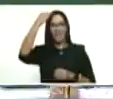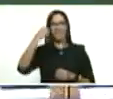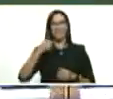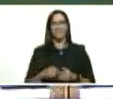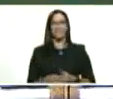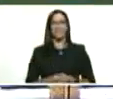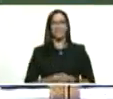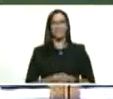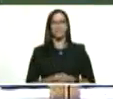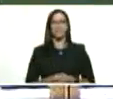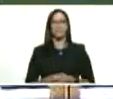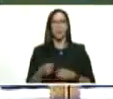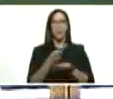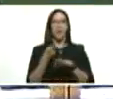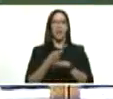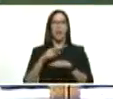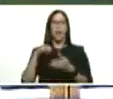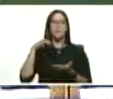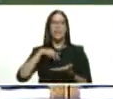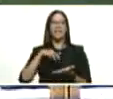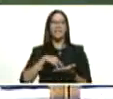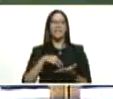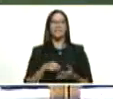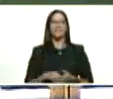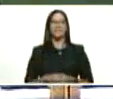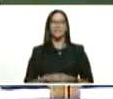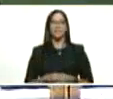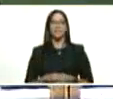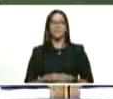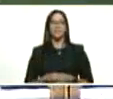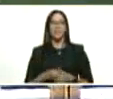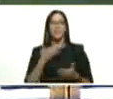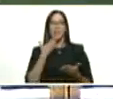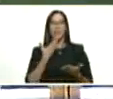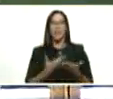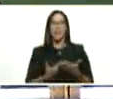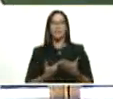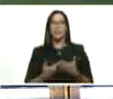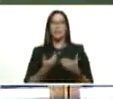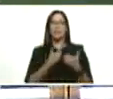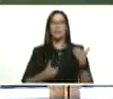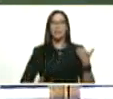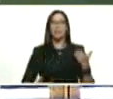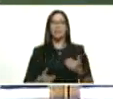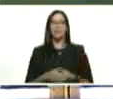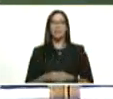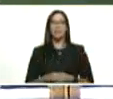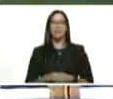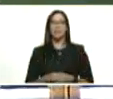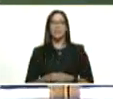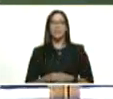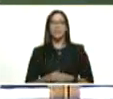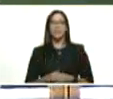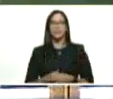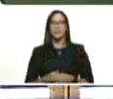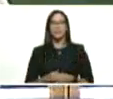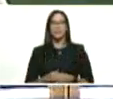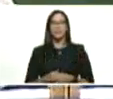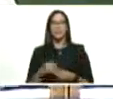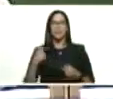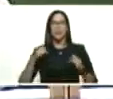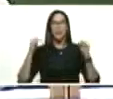Rodríguez Castro, gobernador del estado Miranda. Gracias, presidente. Un abrazo, siempre feliz de tenerlo acá